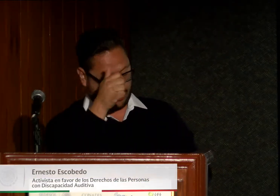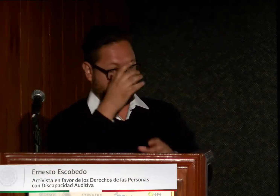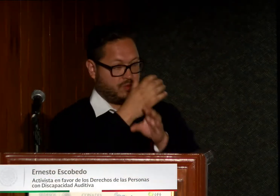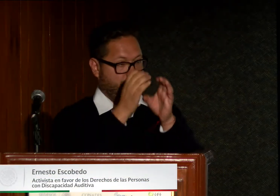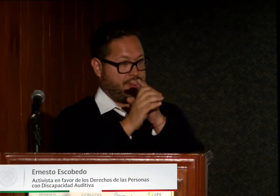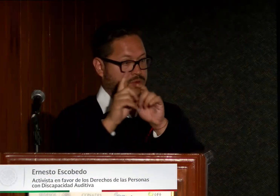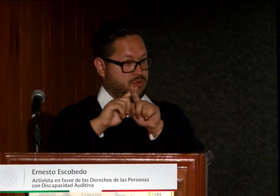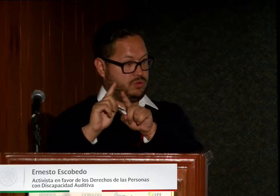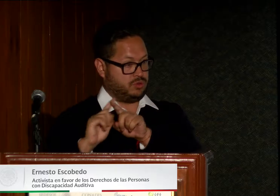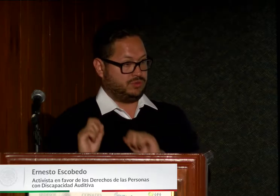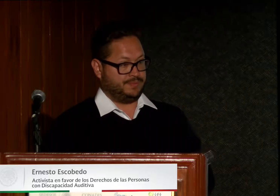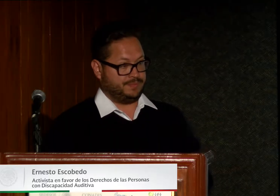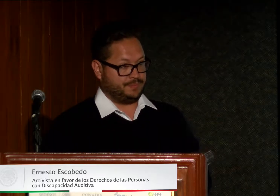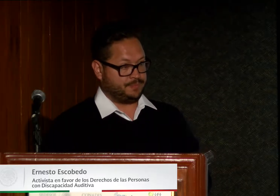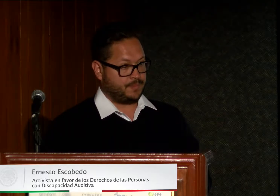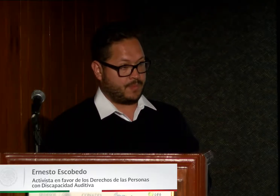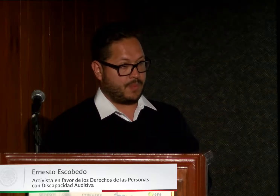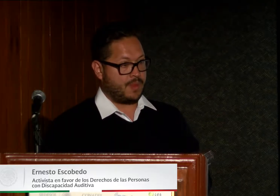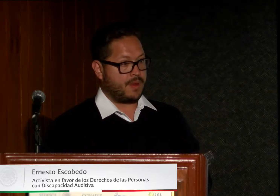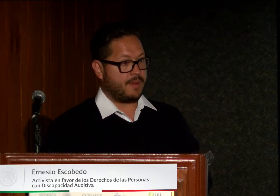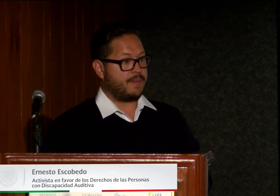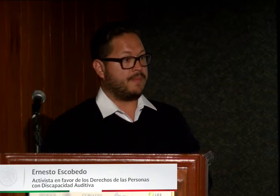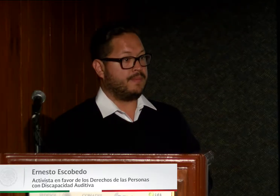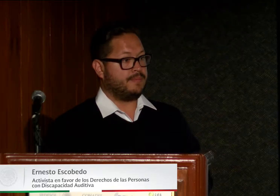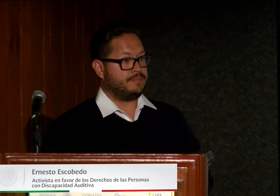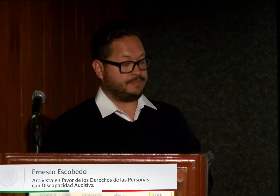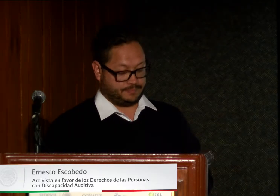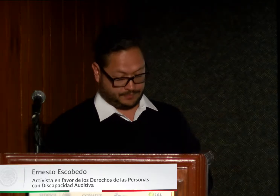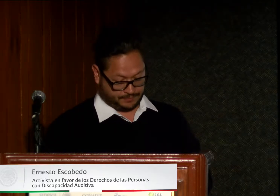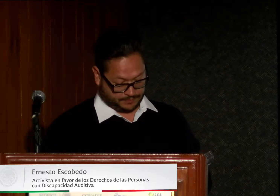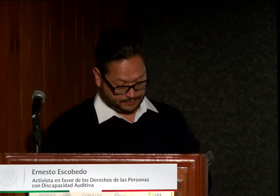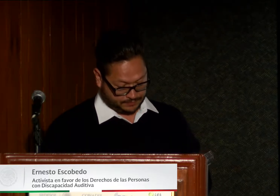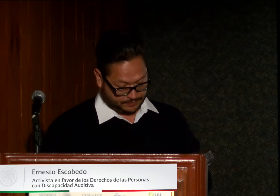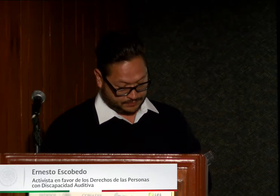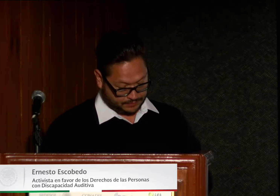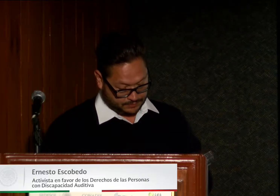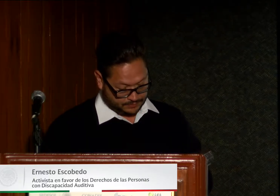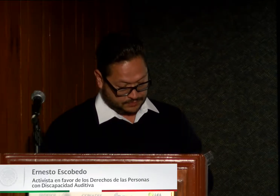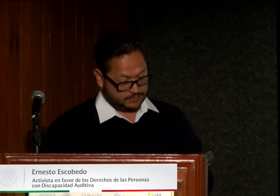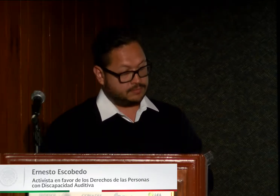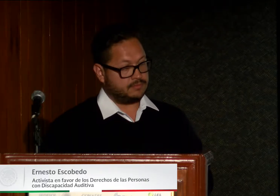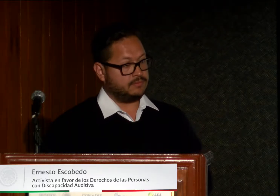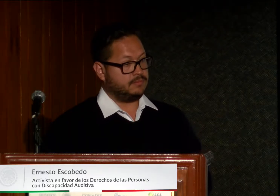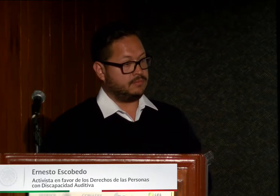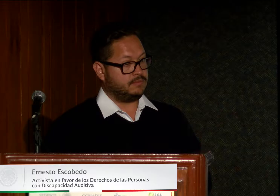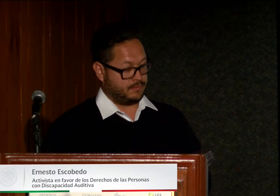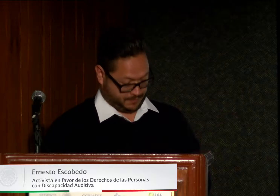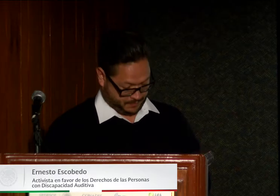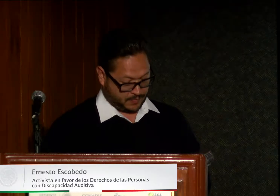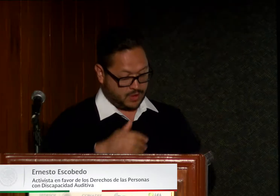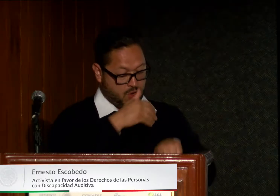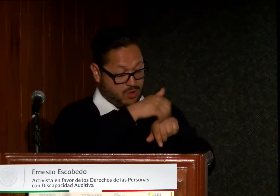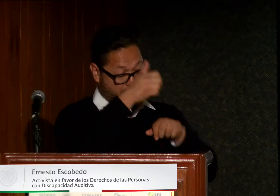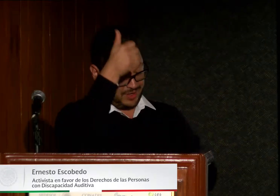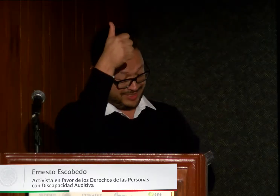condiciones accesibles, a través de contar con páginas y formatos accesibles, entre otros elementos.